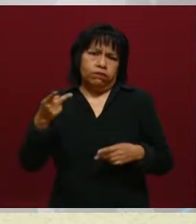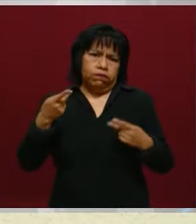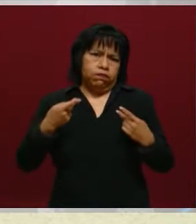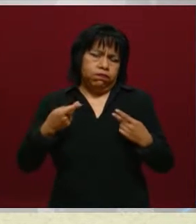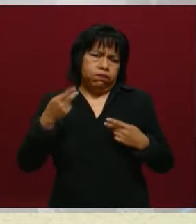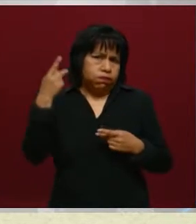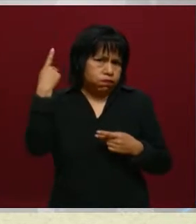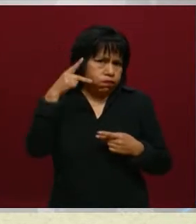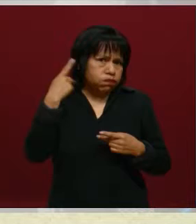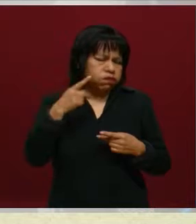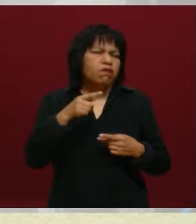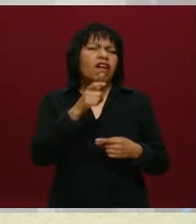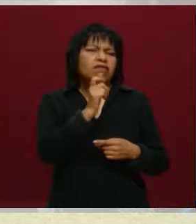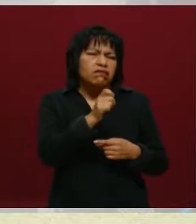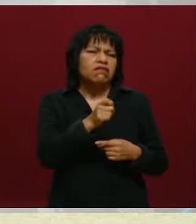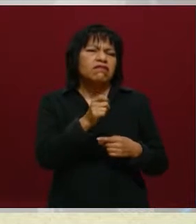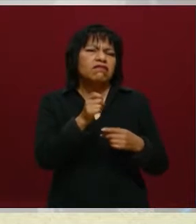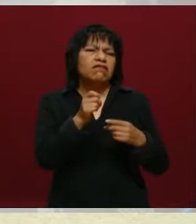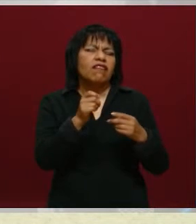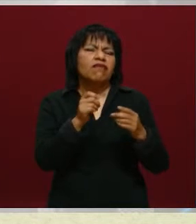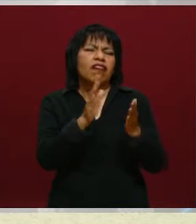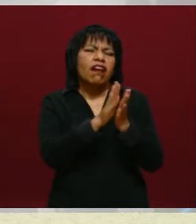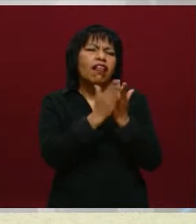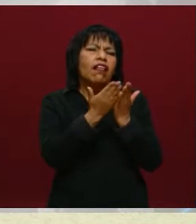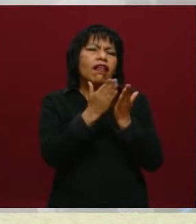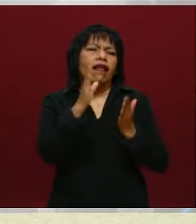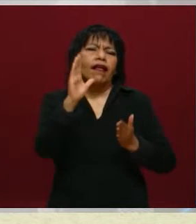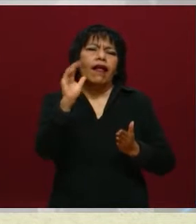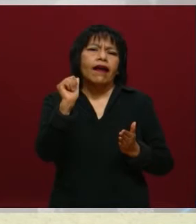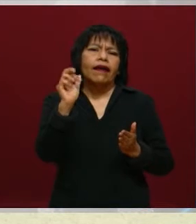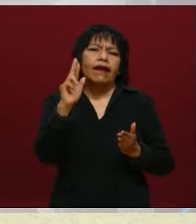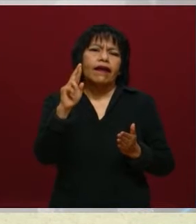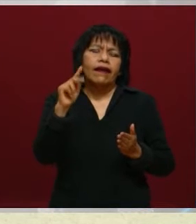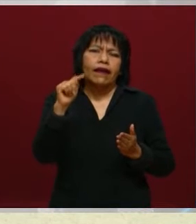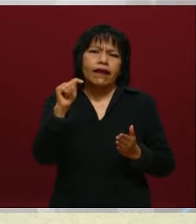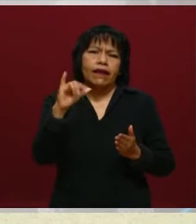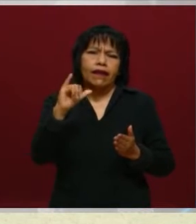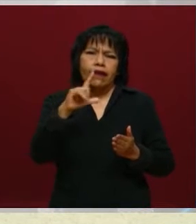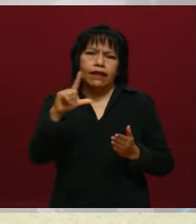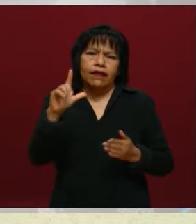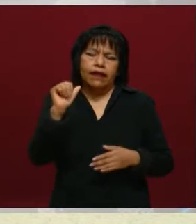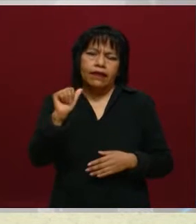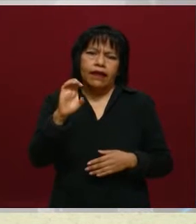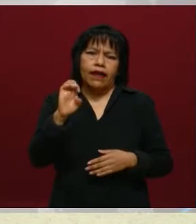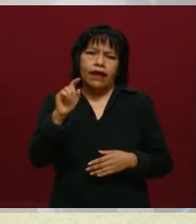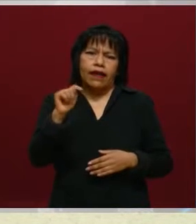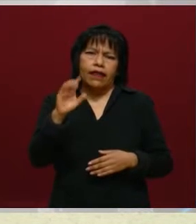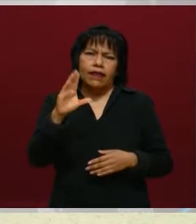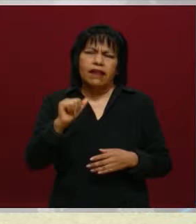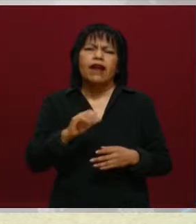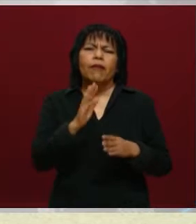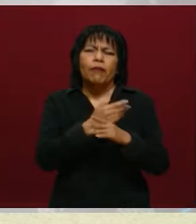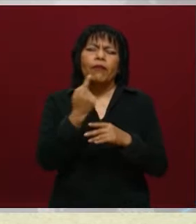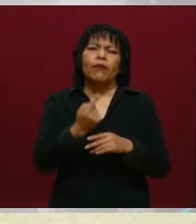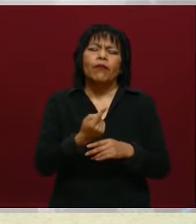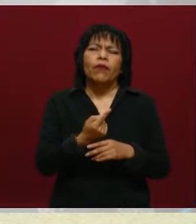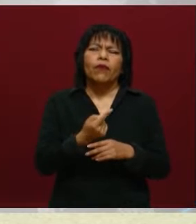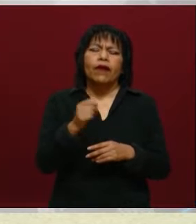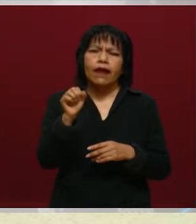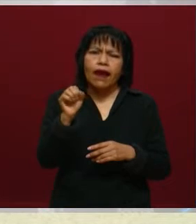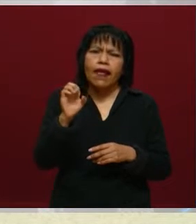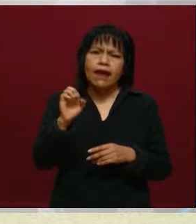cartilla ética que significa porque la secretaria de educación se preocupa por tener estas